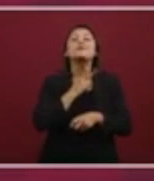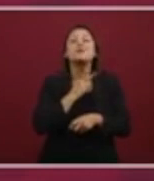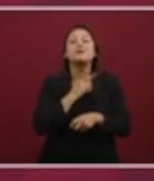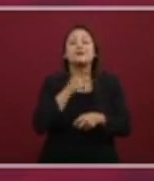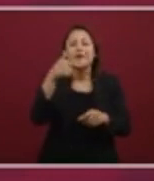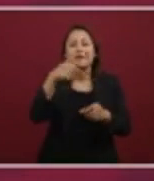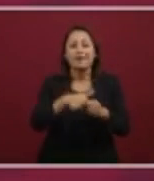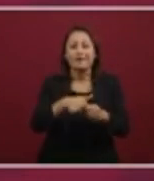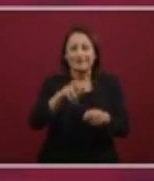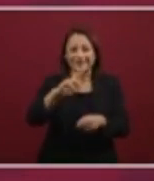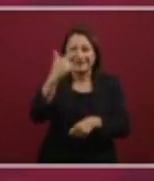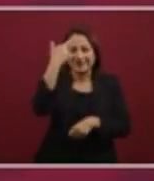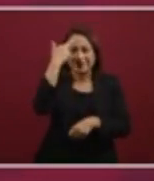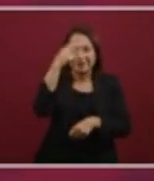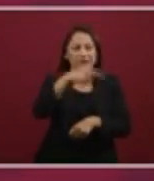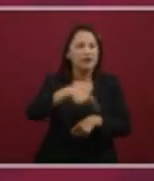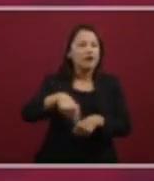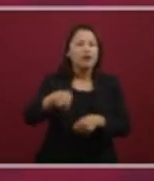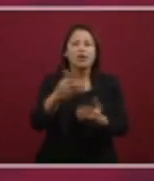gasolinas?